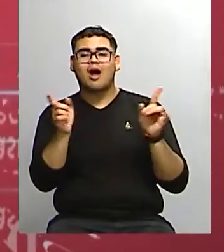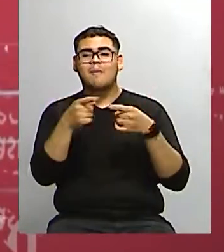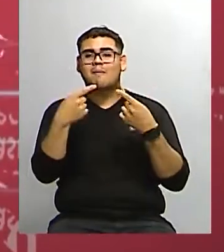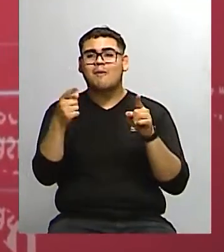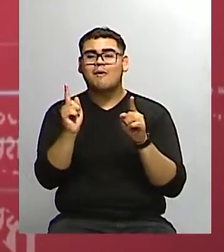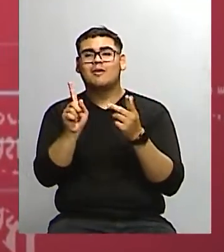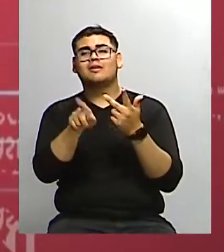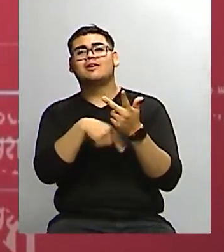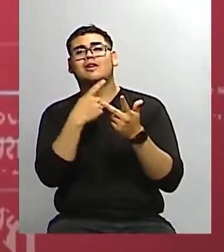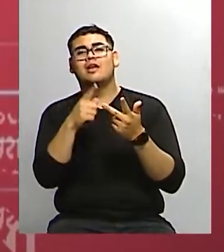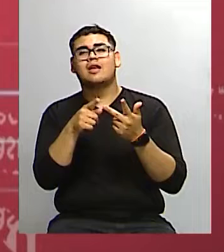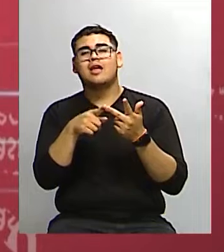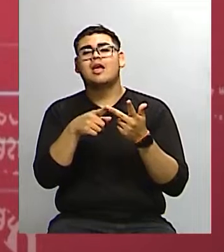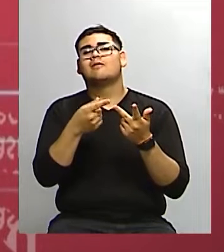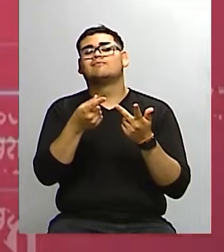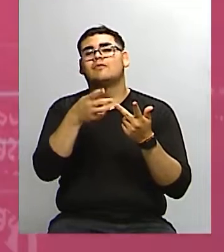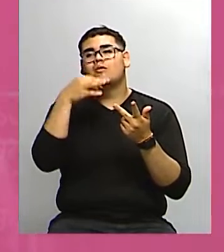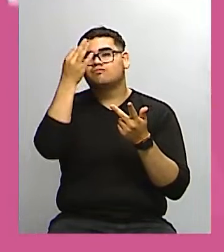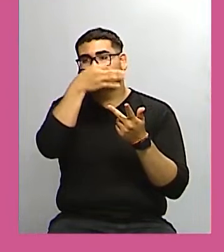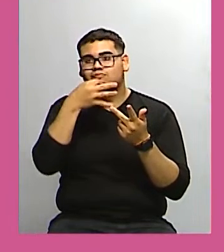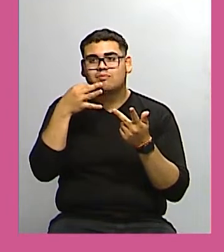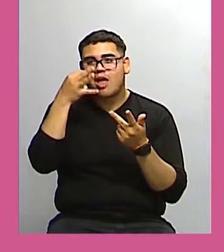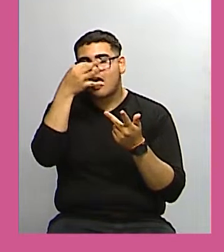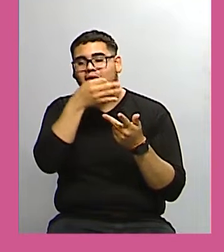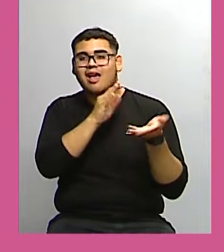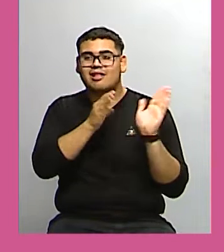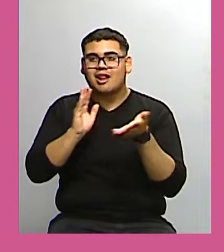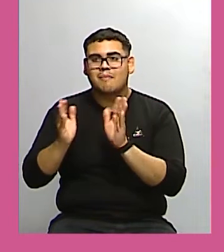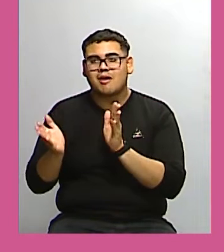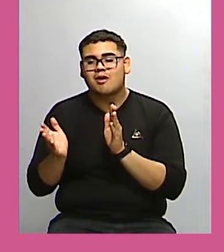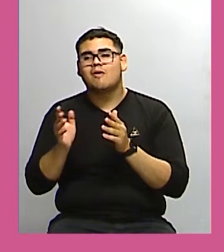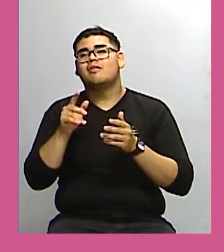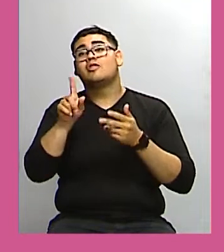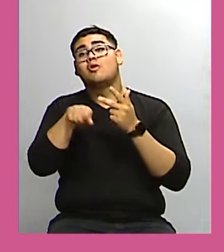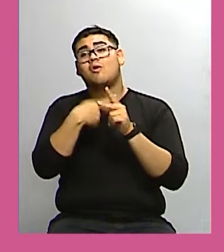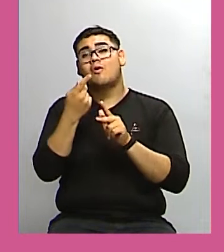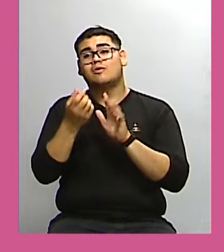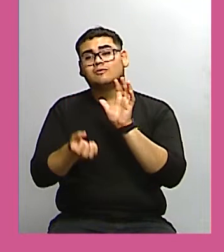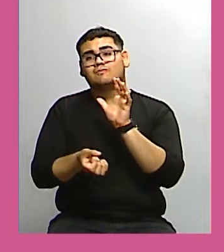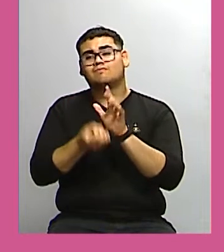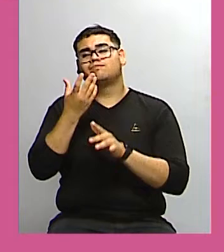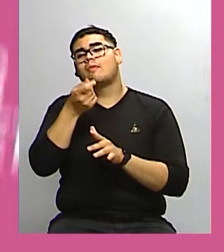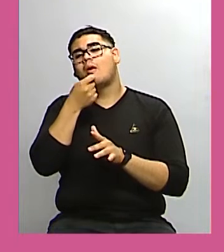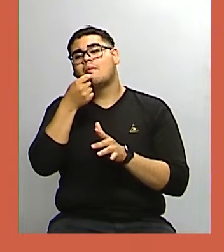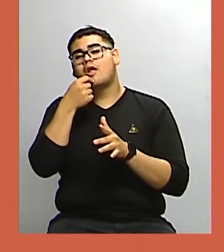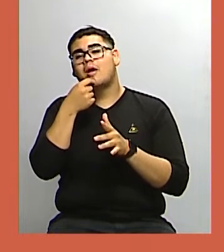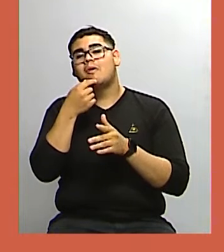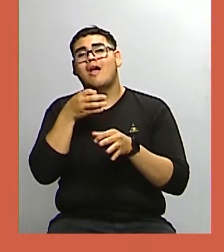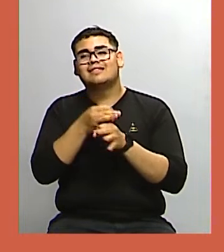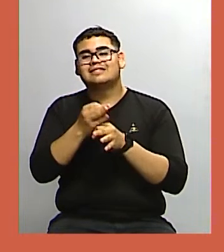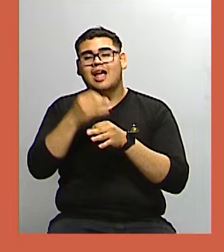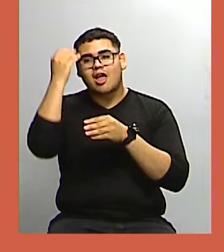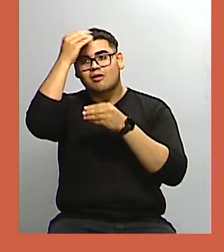sala de maquillaje terapéutico, maquillaje oncológico, otras emprendedoras que hacen turbantes, que enseñan a colocar